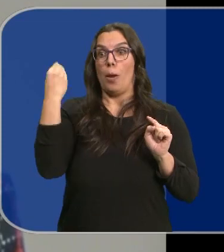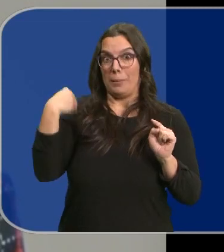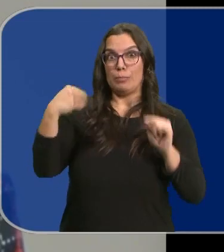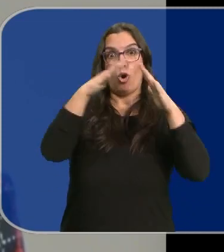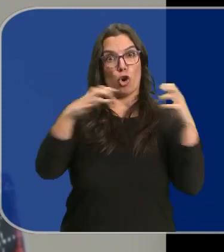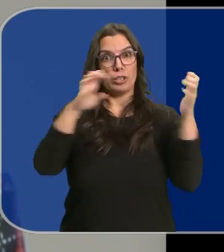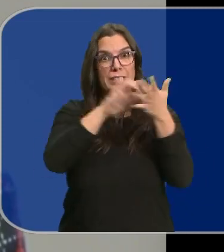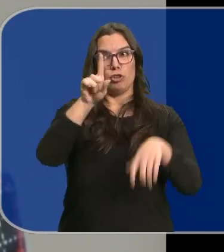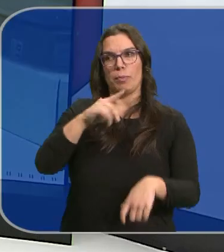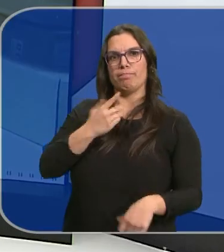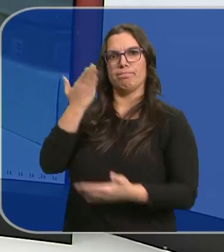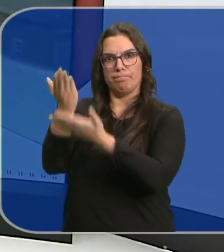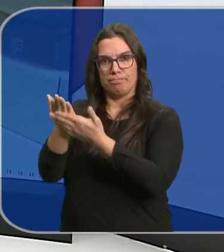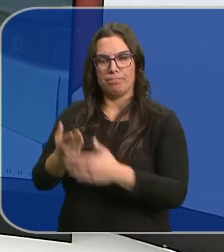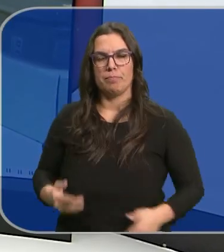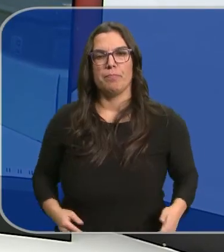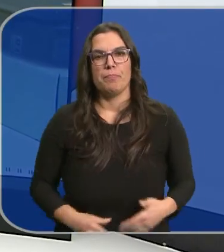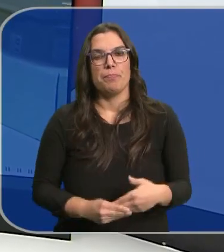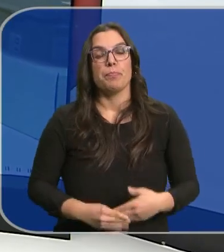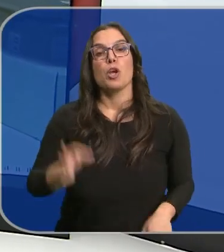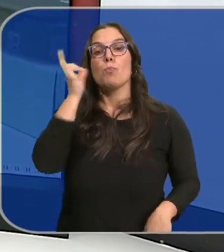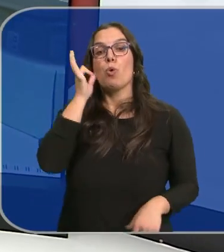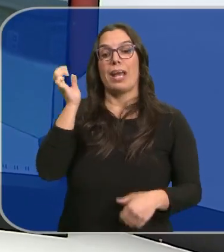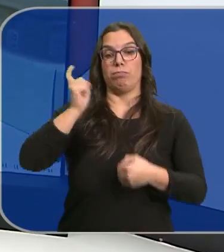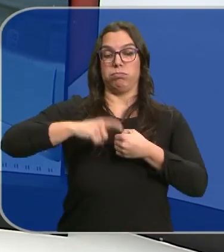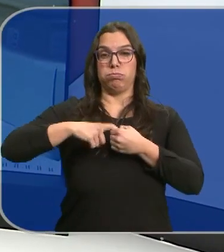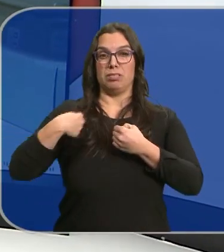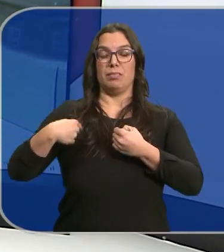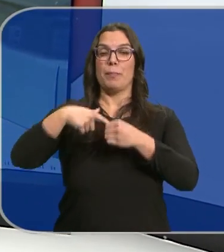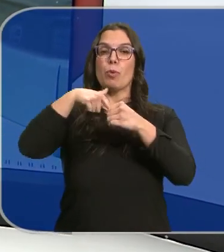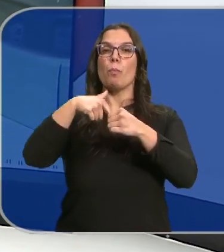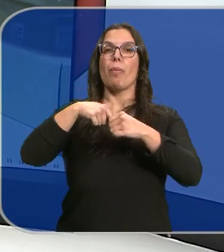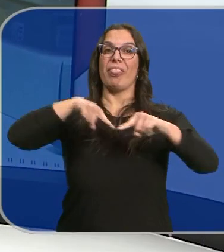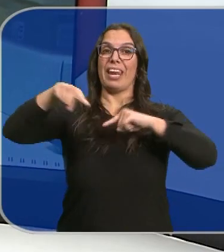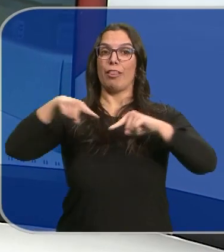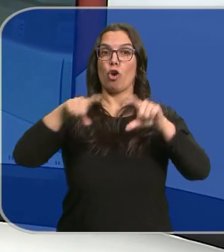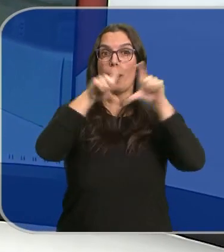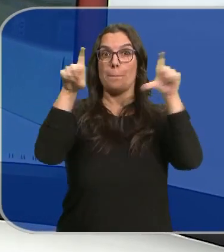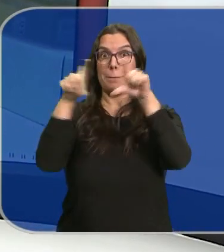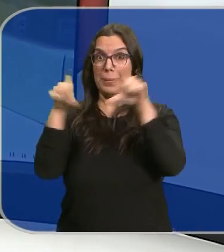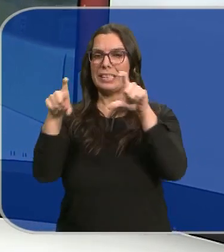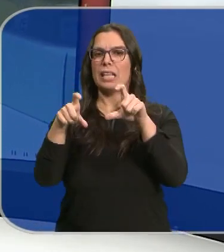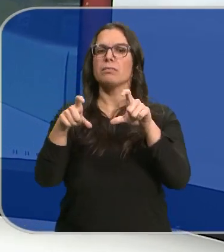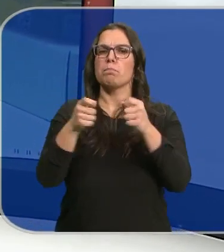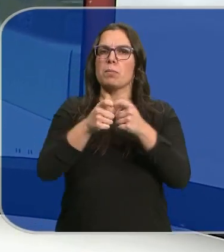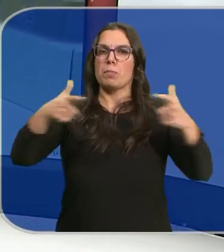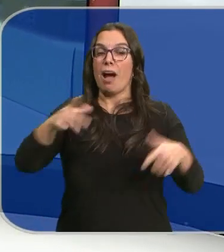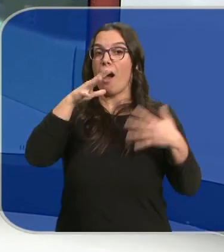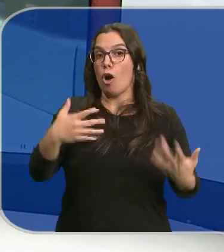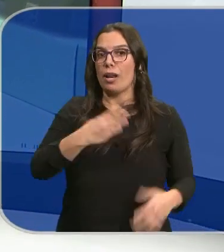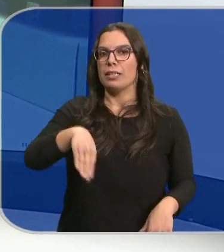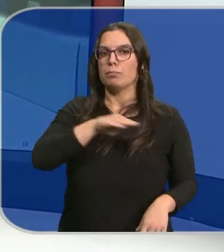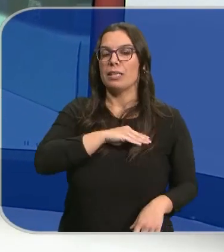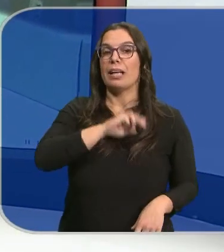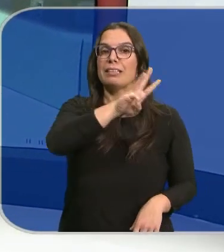Cortes de Castilla y León. La presencia de mujeres en puestos de dirección de medianas empresas va en aumento. Ahora mismo en España,